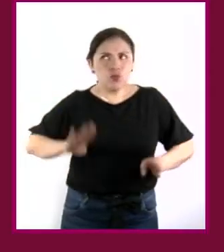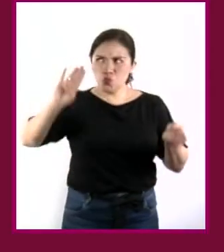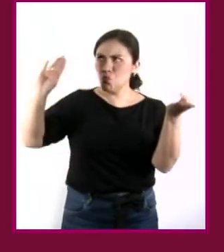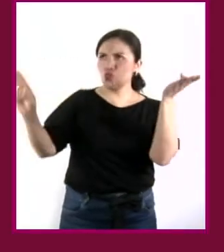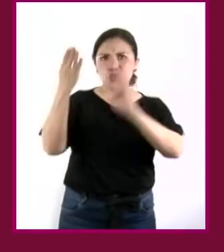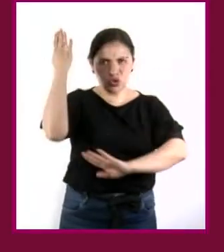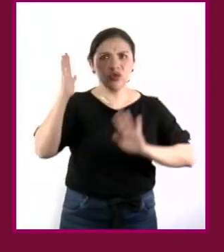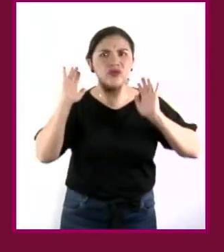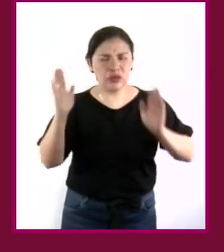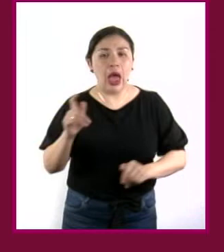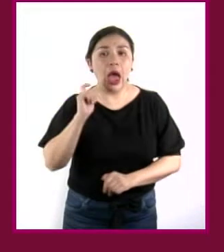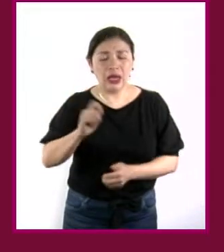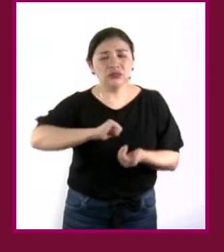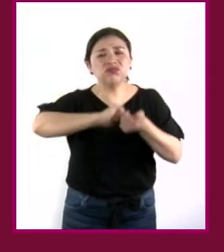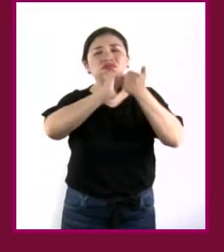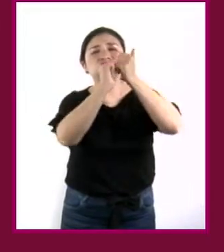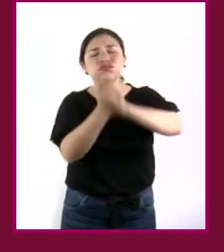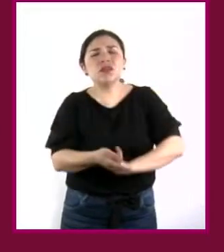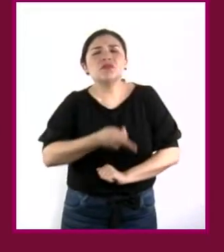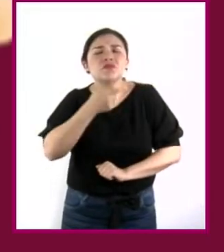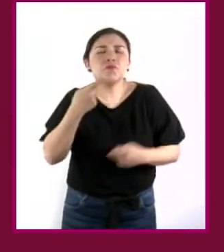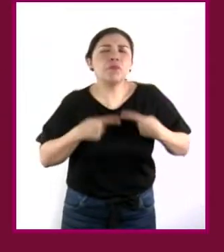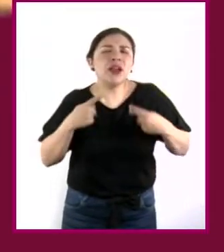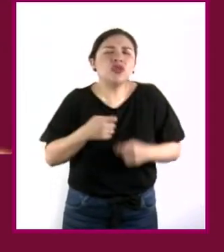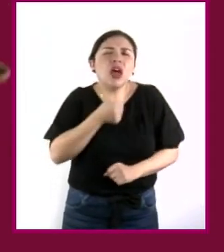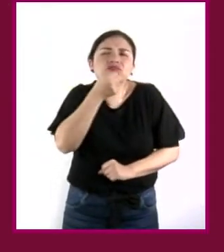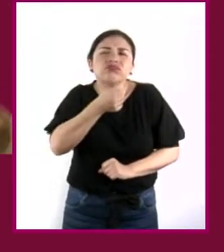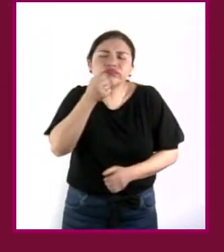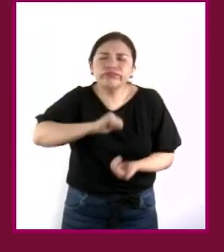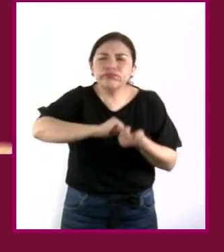mundial del envejecimiento poblacional.